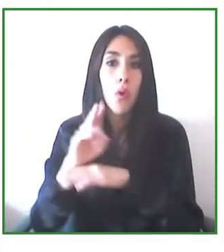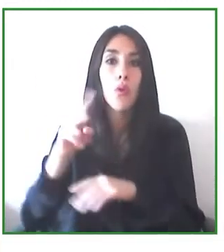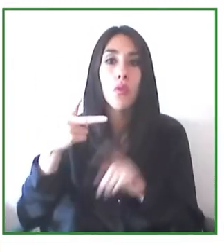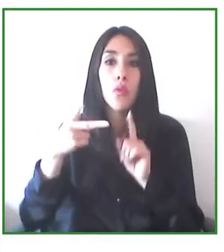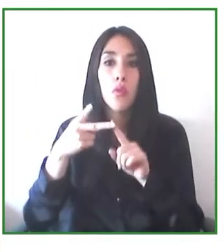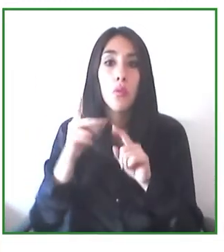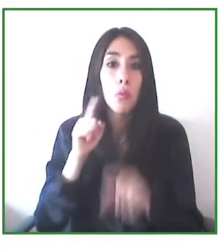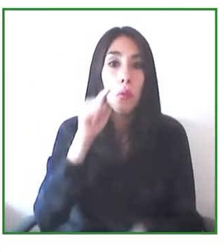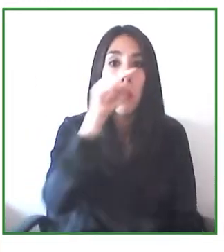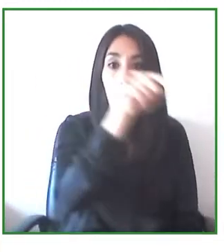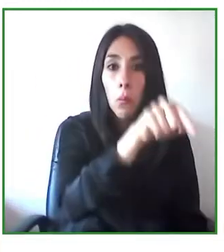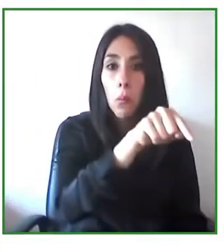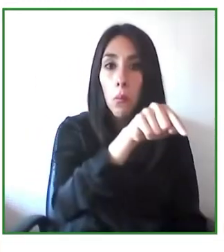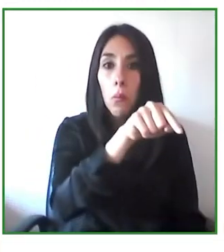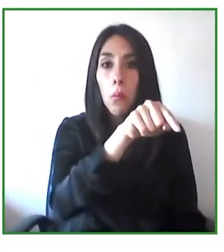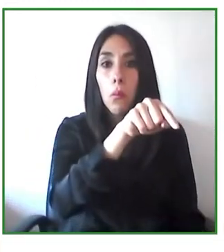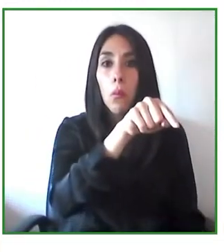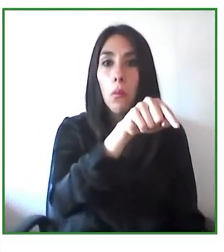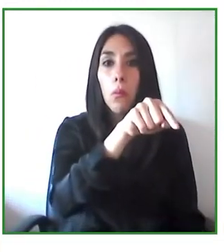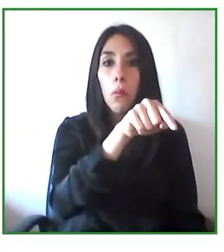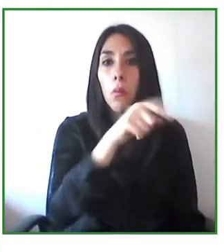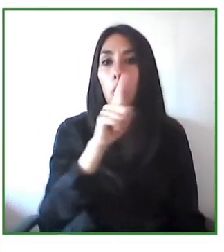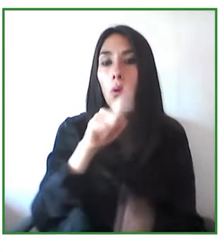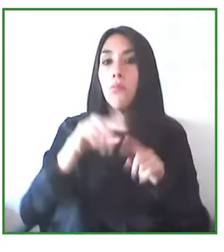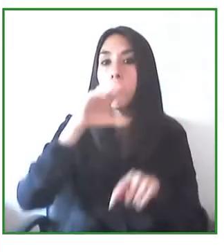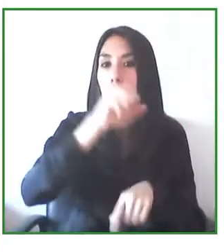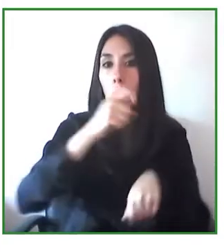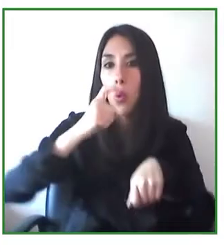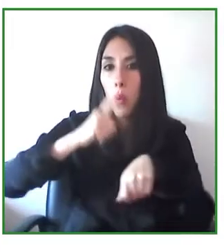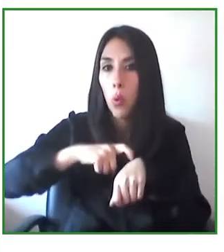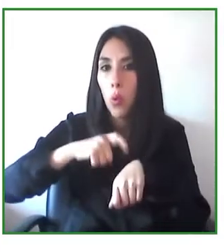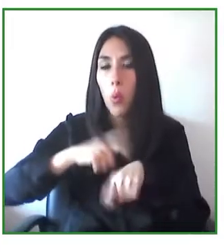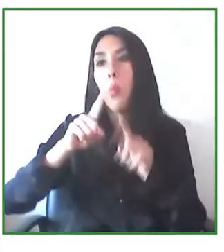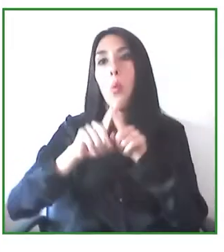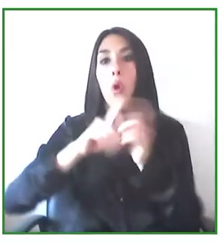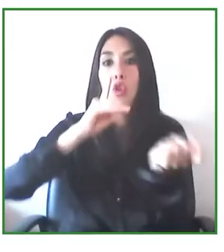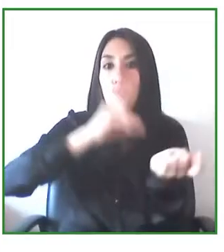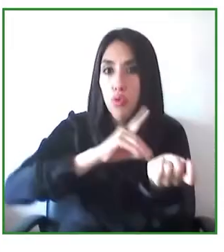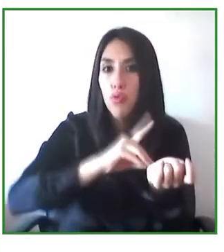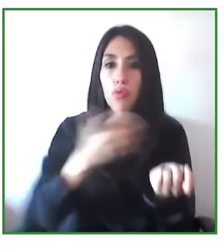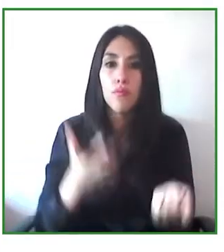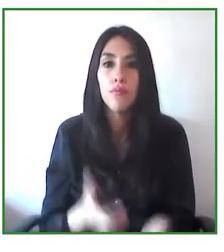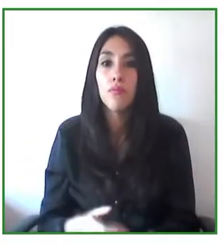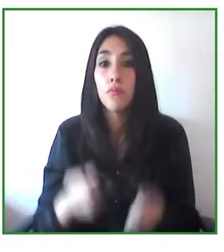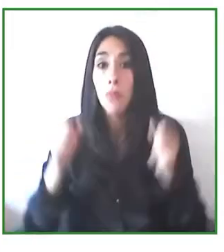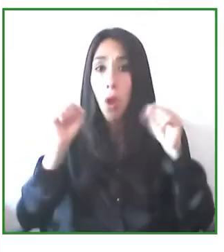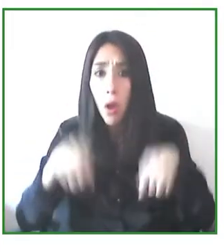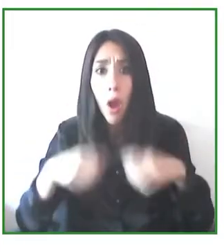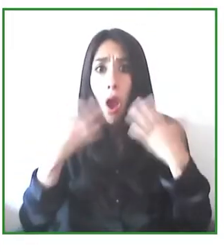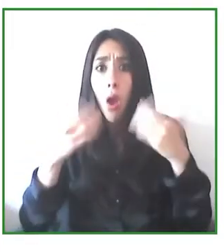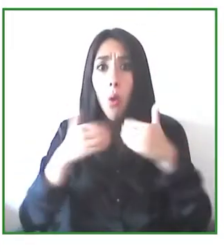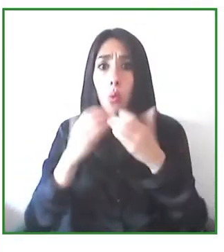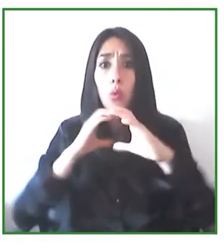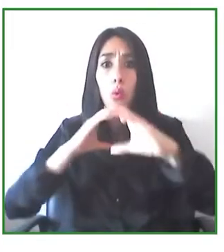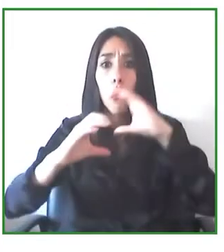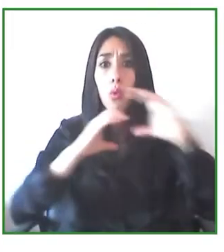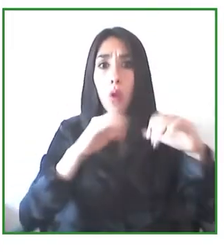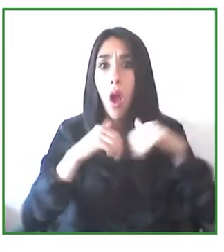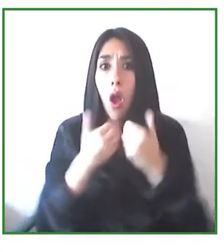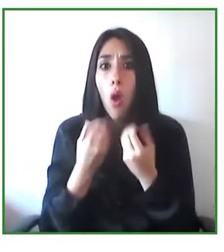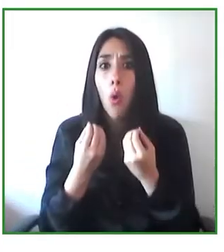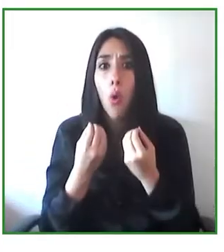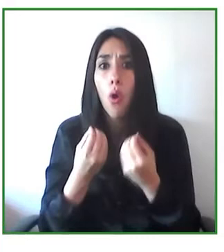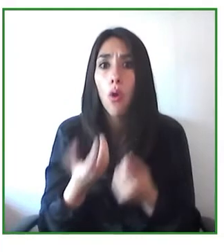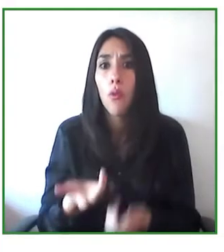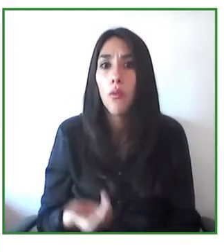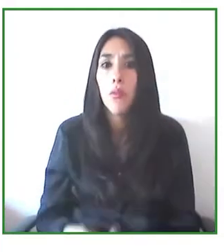escenarios y se puedan comunicar con su familia? Y esto antes no se podía hacer. Cuéntanos un poco cuáles son los tipos de